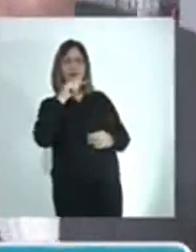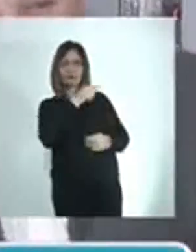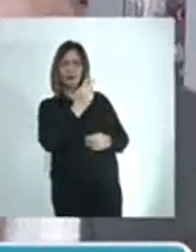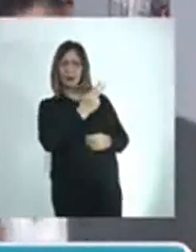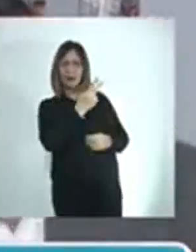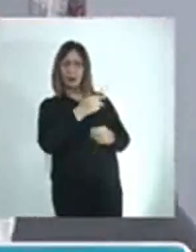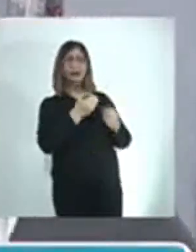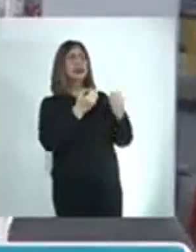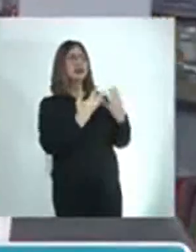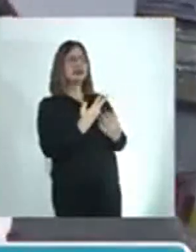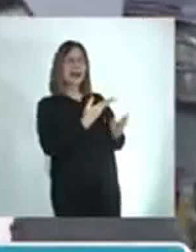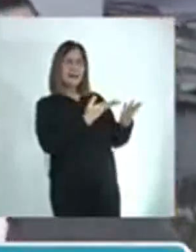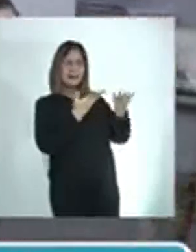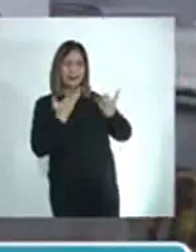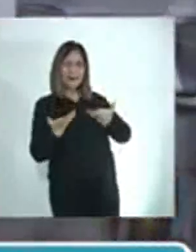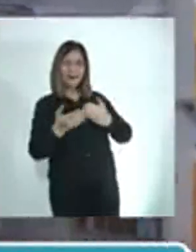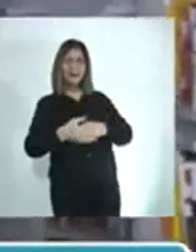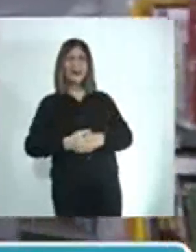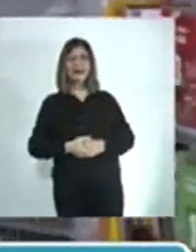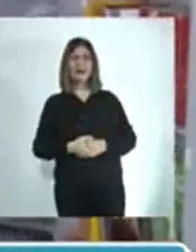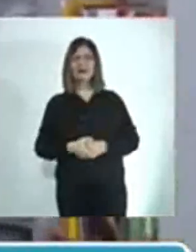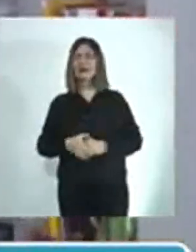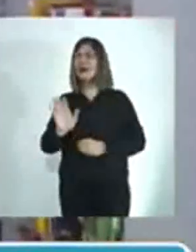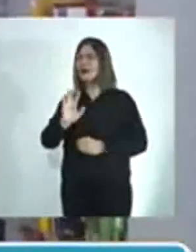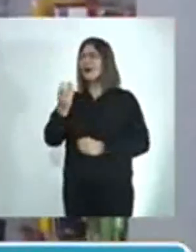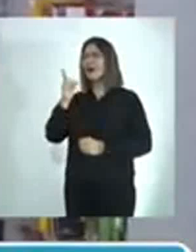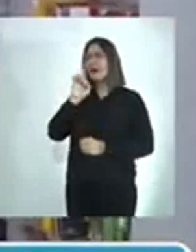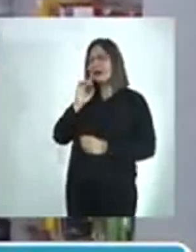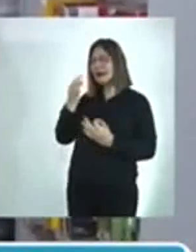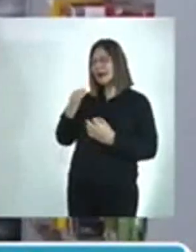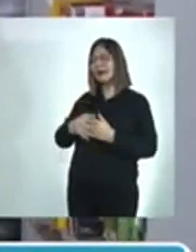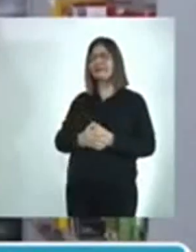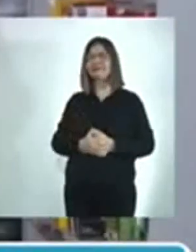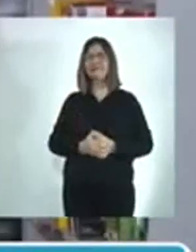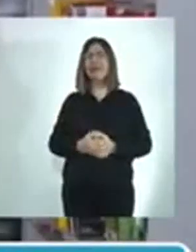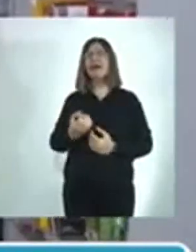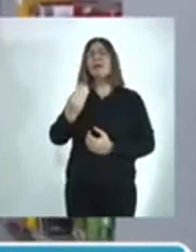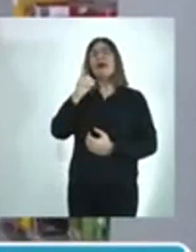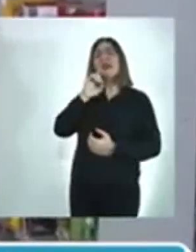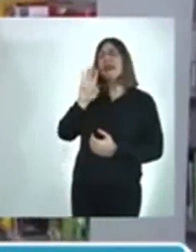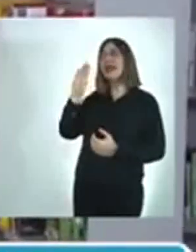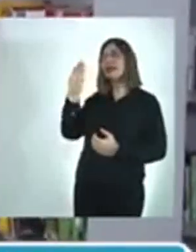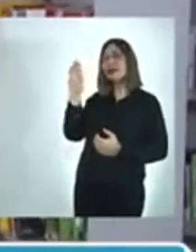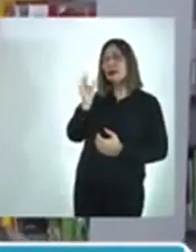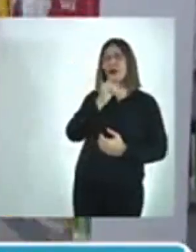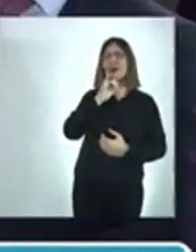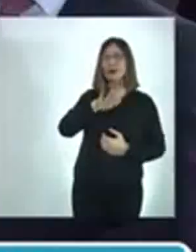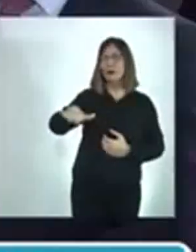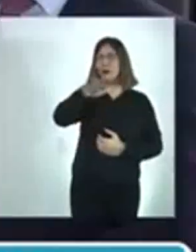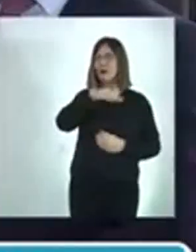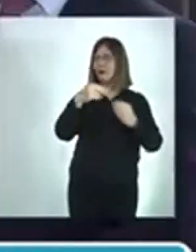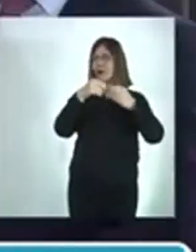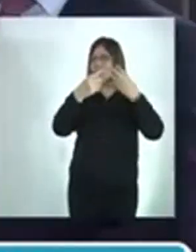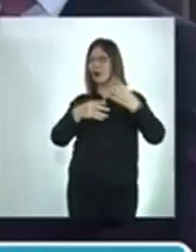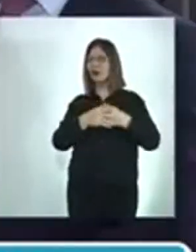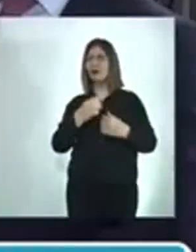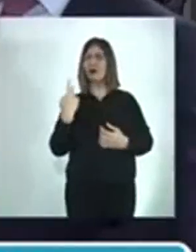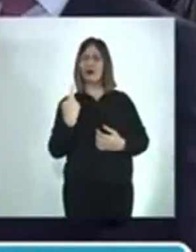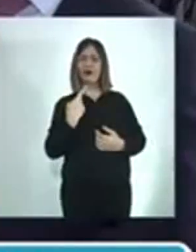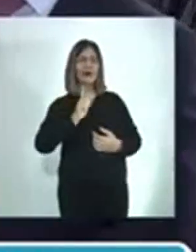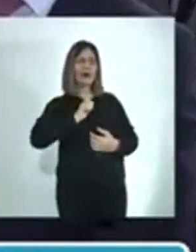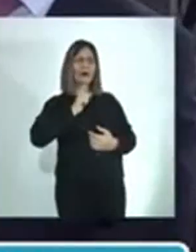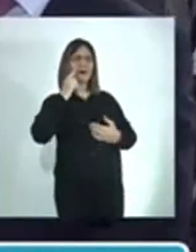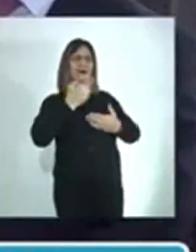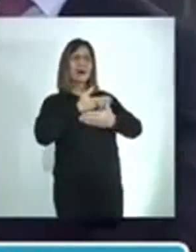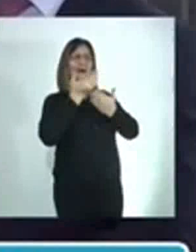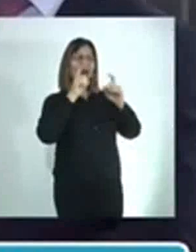Mayer. ¿Cómo están? Bienvenidos. Muy bien, buen día. Y bueno, y buen día a toda la audiencia, que sabemos que es mucha. Placer tenemos acá. Qué